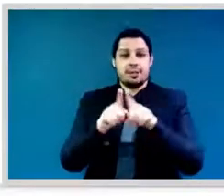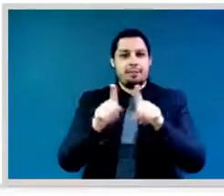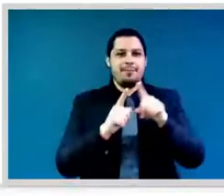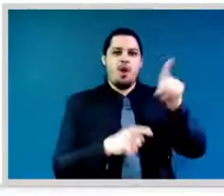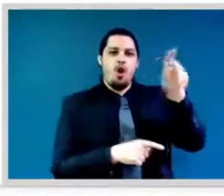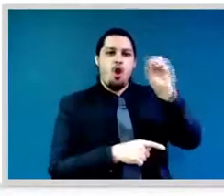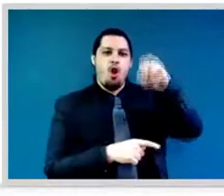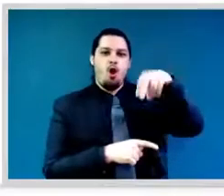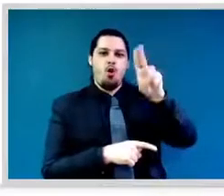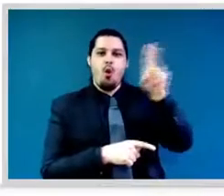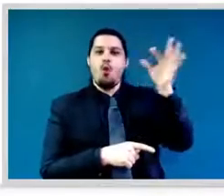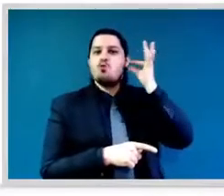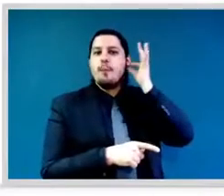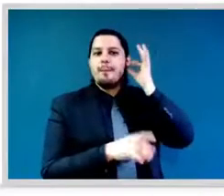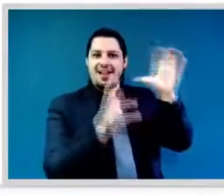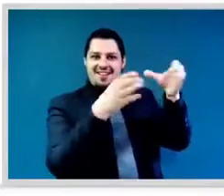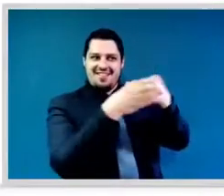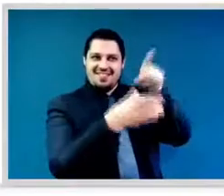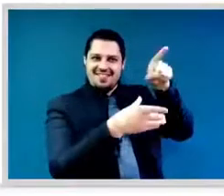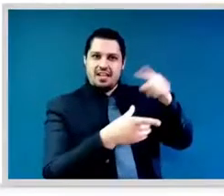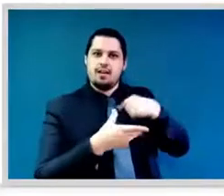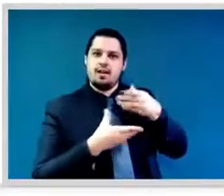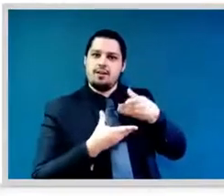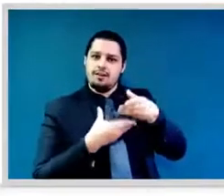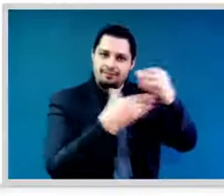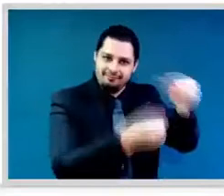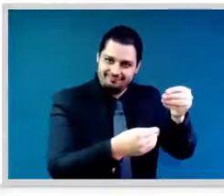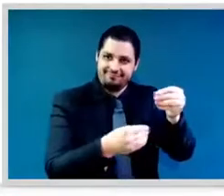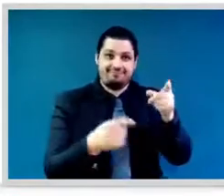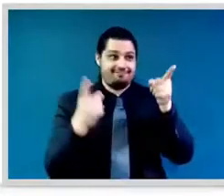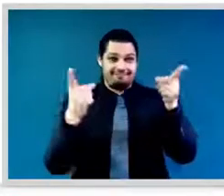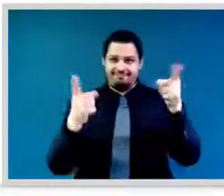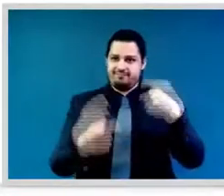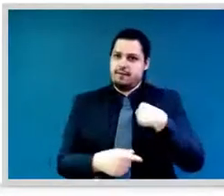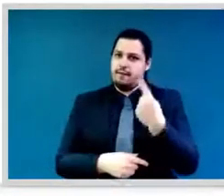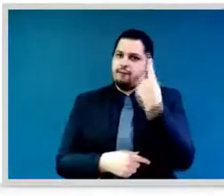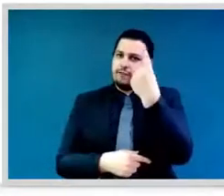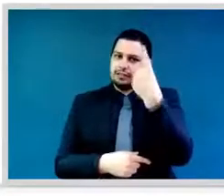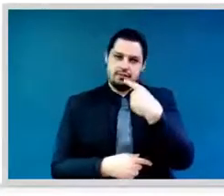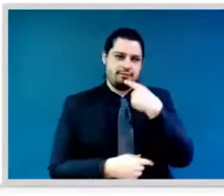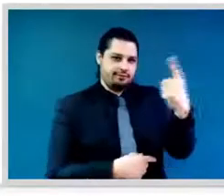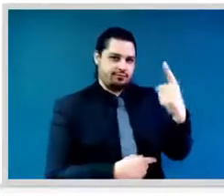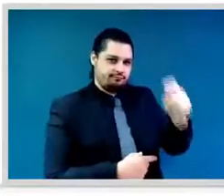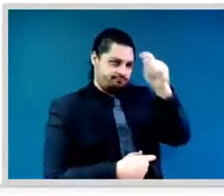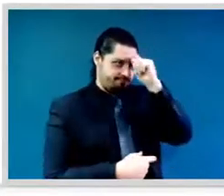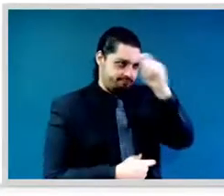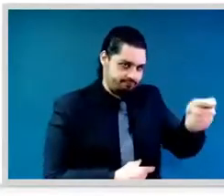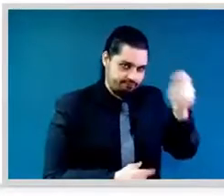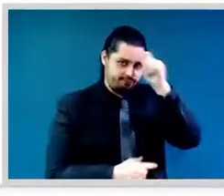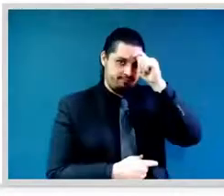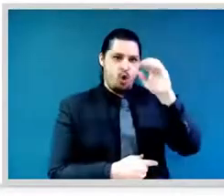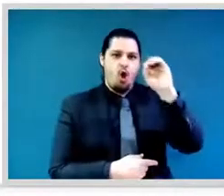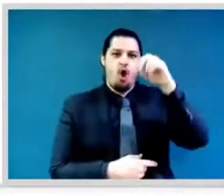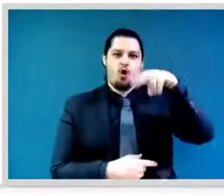quiero rendir homenaje a ONU Mujeres Guatemala. Gracias por esa apertura de ONU Mujeres